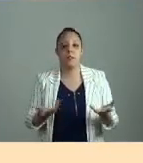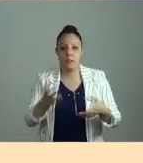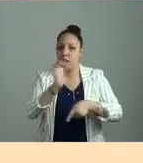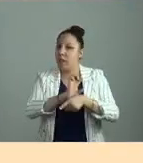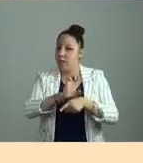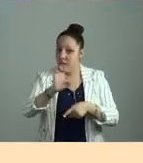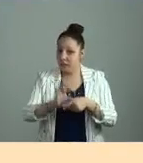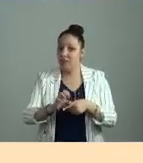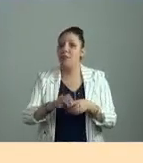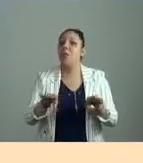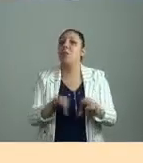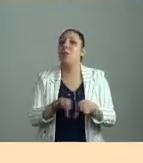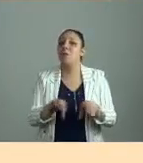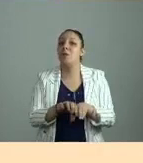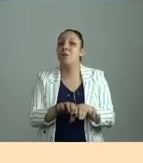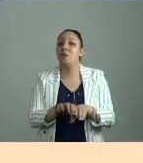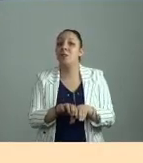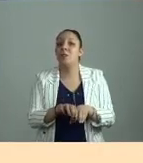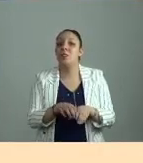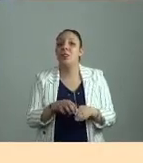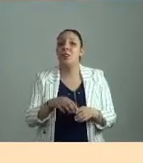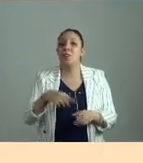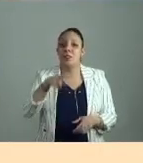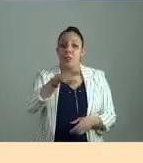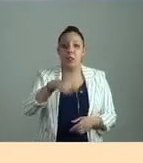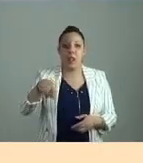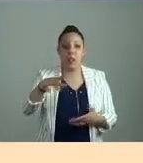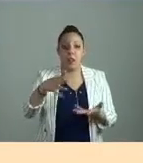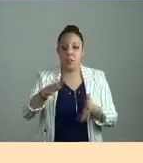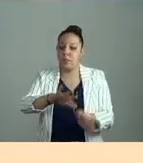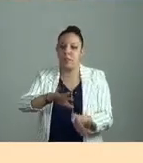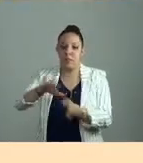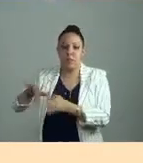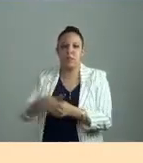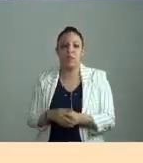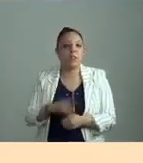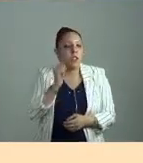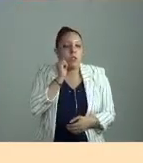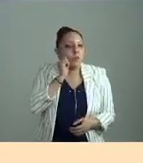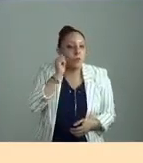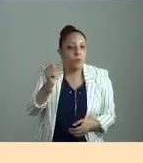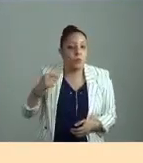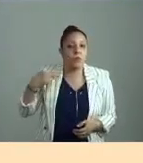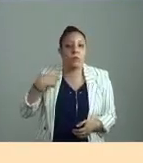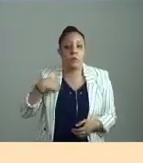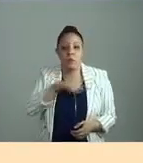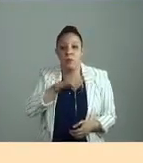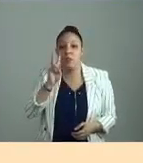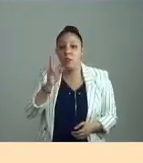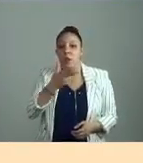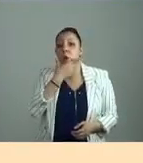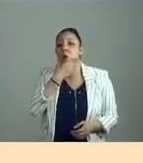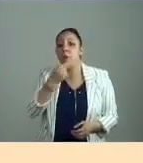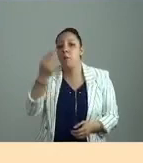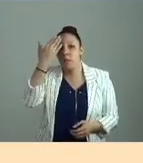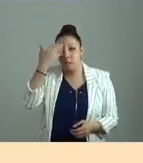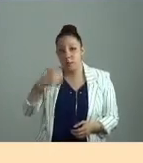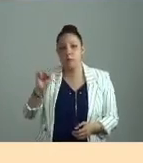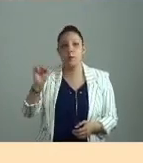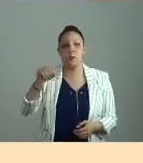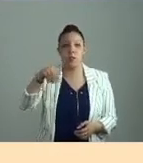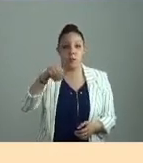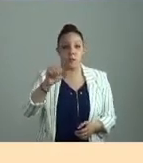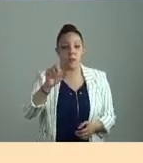a pesar de esta visión y en más continuamente no hay una